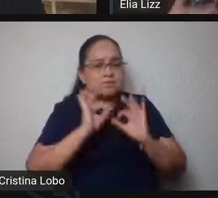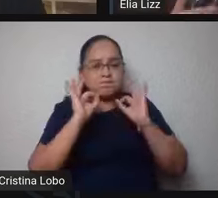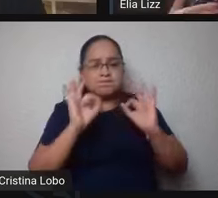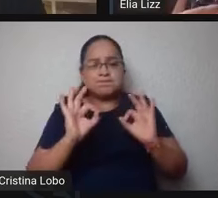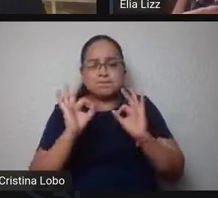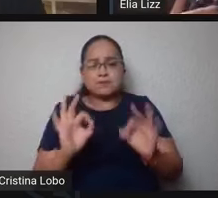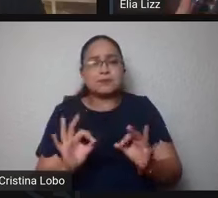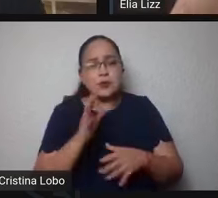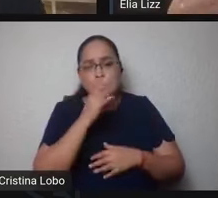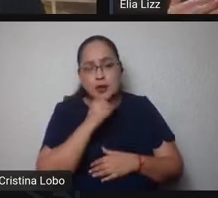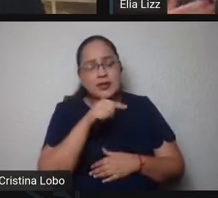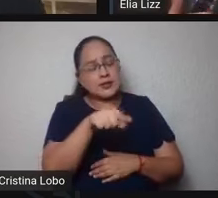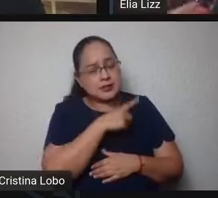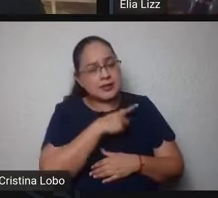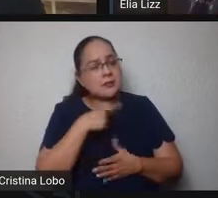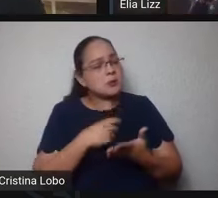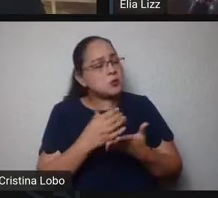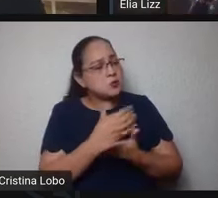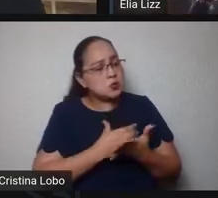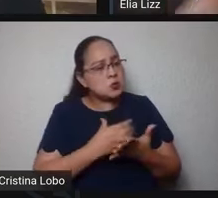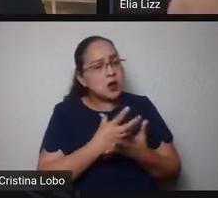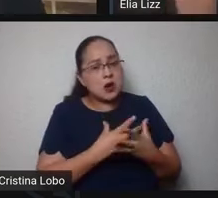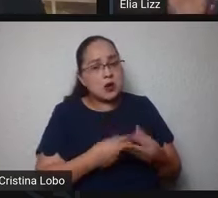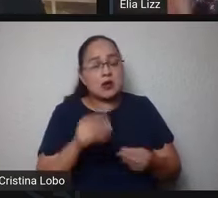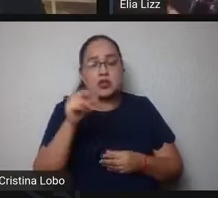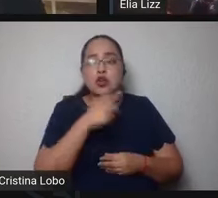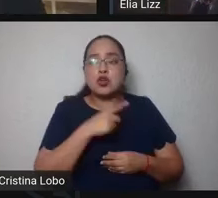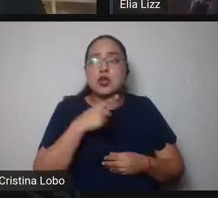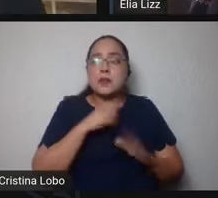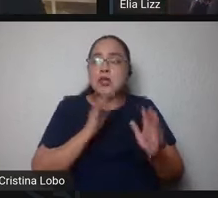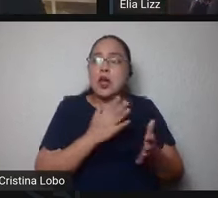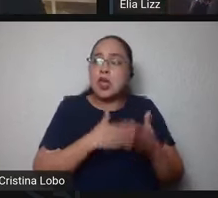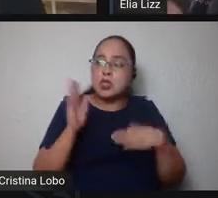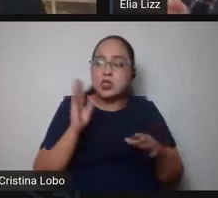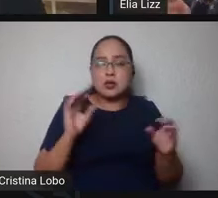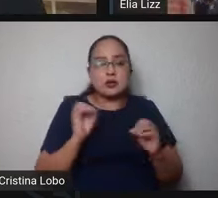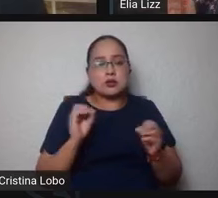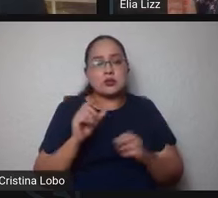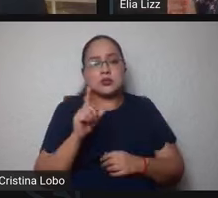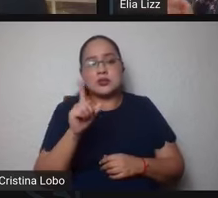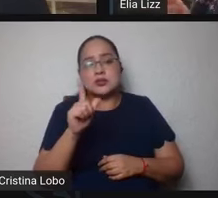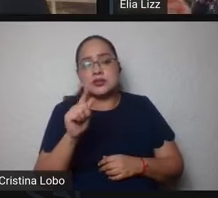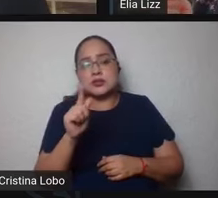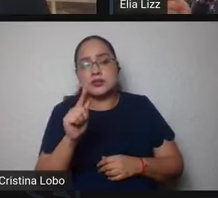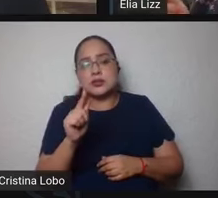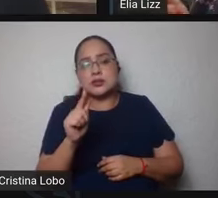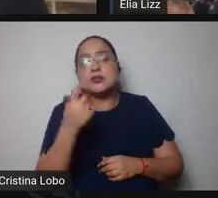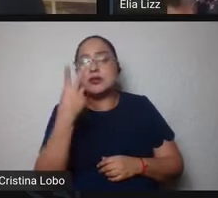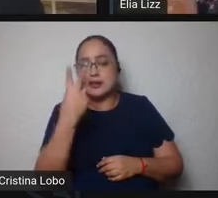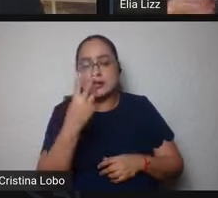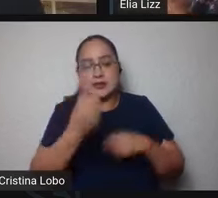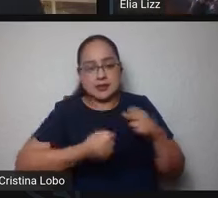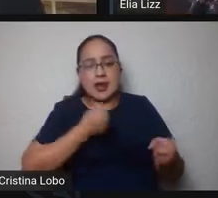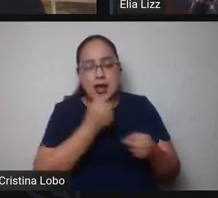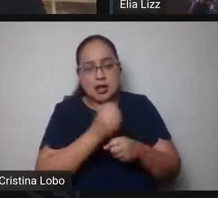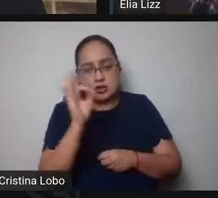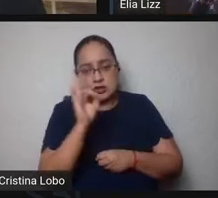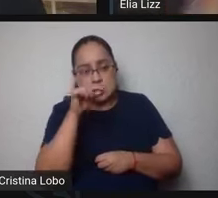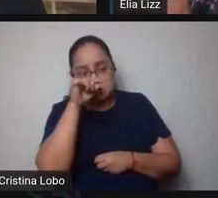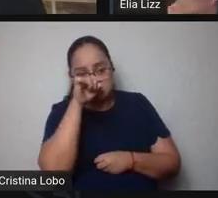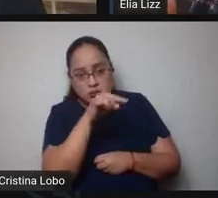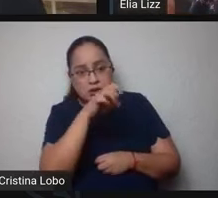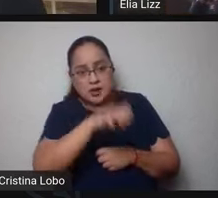Hay que sanarla. No se trata de superarla, aunque tengas 70 y, ¿qué dijo? ¿73 años? 73 años. Aunque tengas